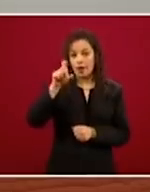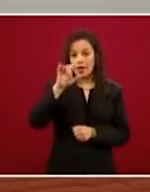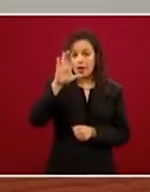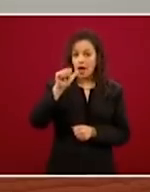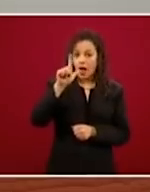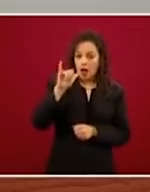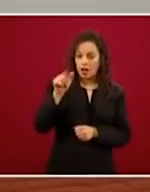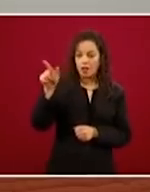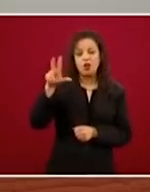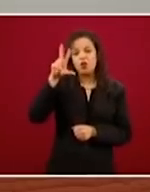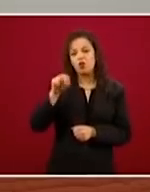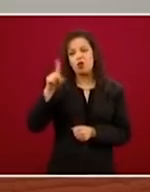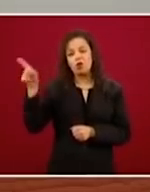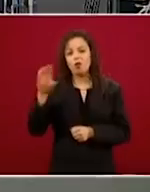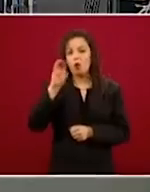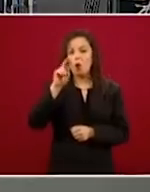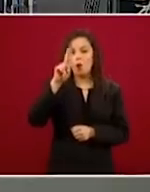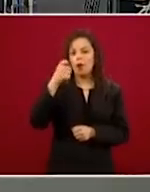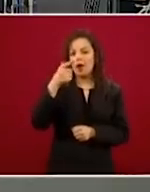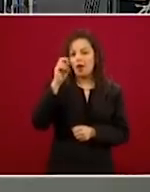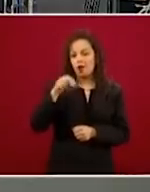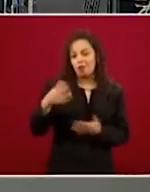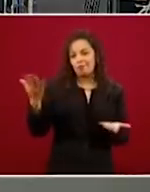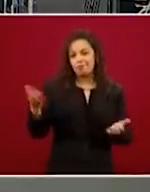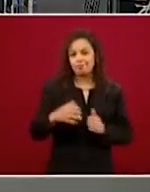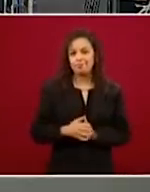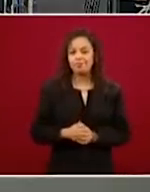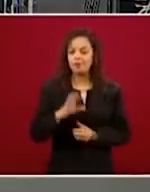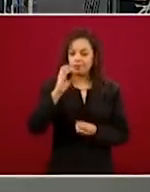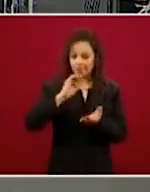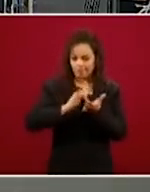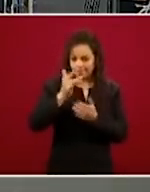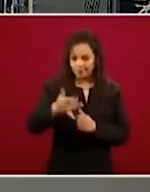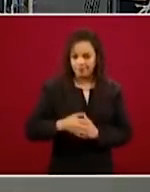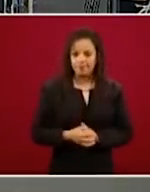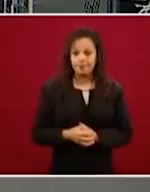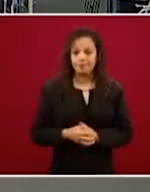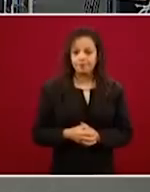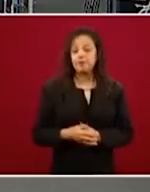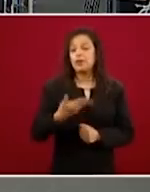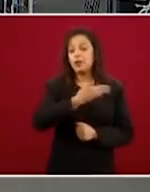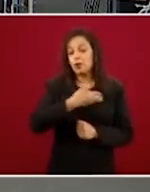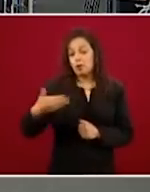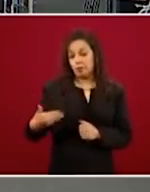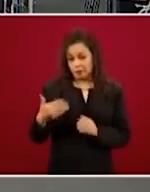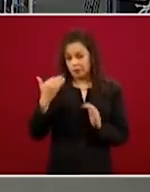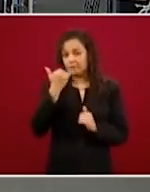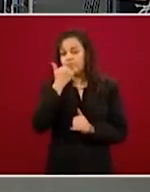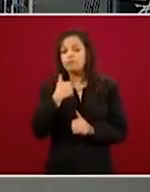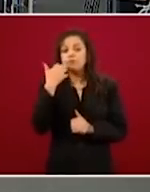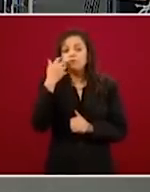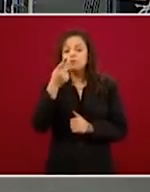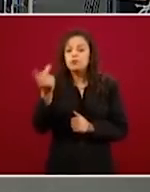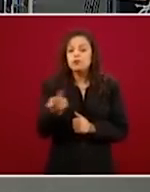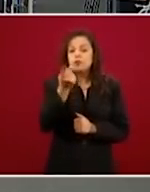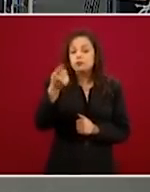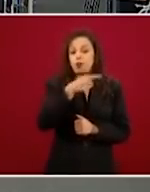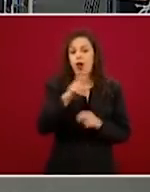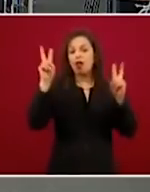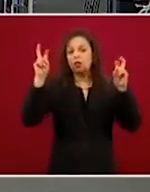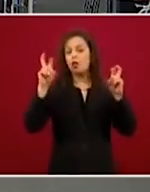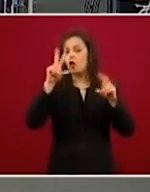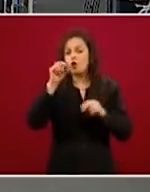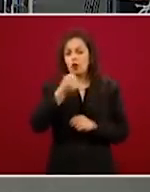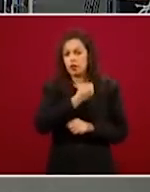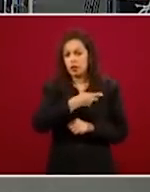obregón a ver ha habido un error en el traslado atrás si se me permite señor presidente un tema que no es de salud pero que es muy